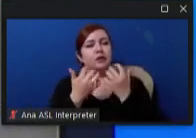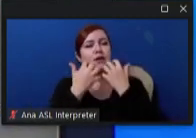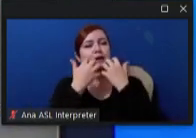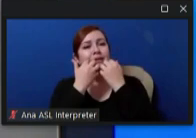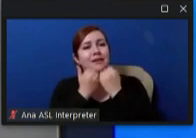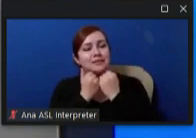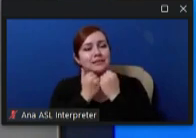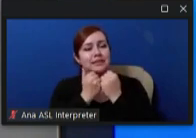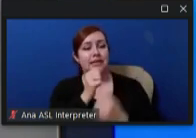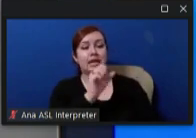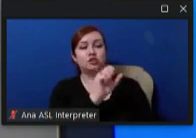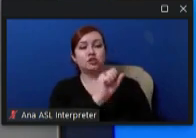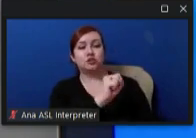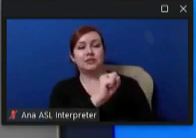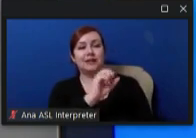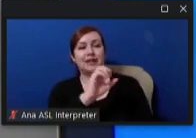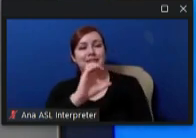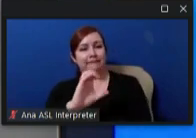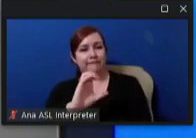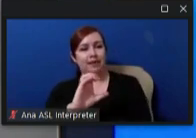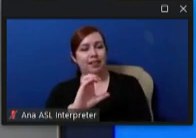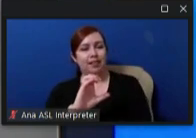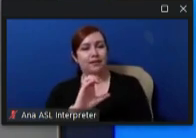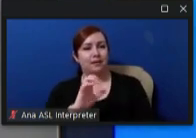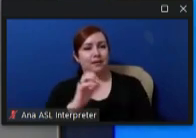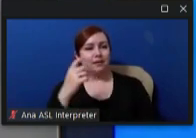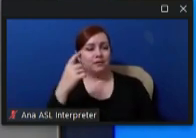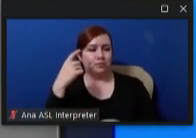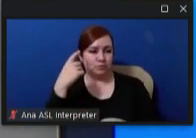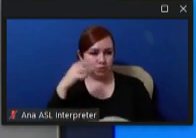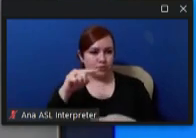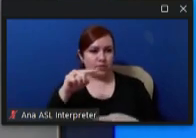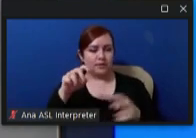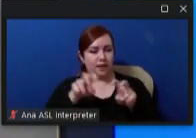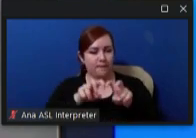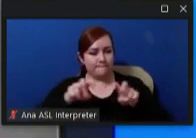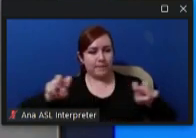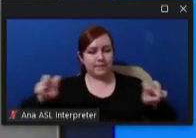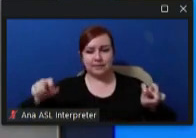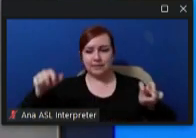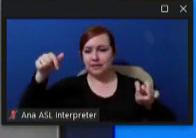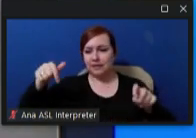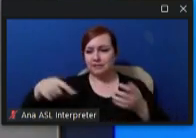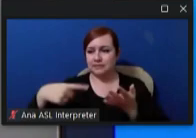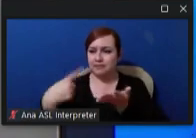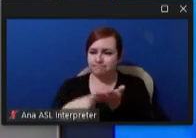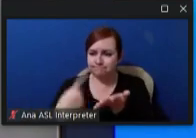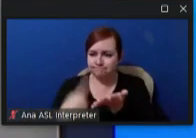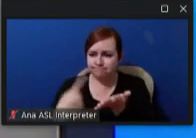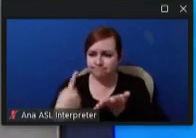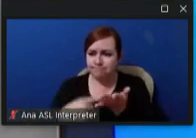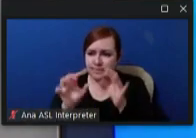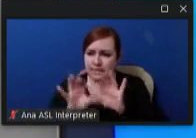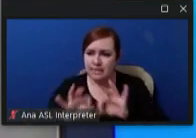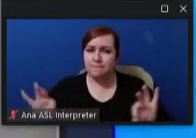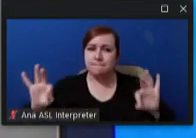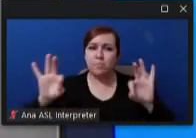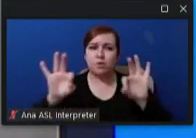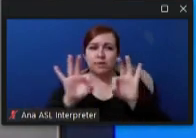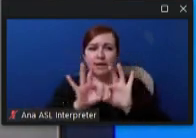civil por haber puesto sobre la mesa esta intersección tan importante